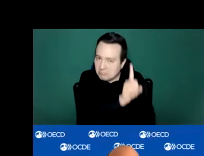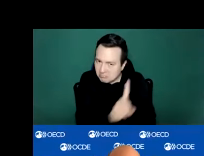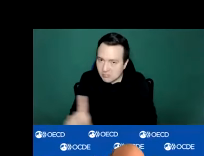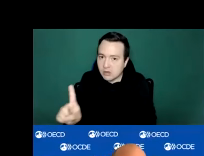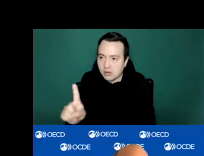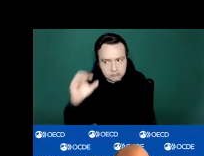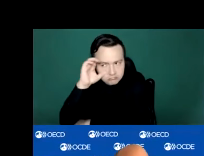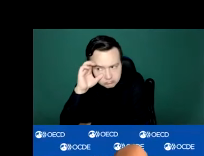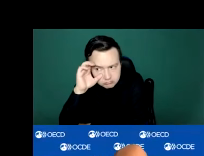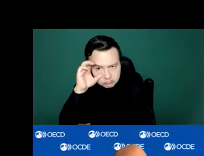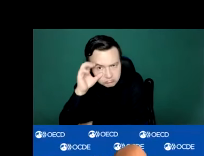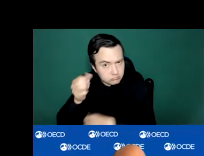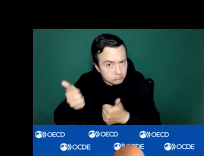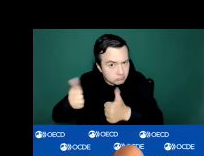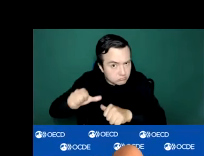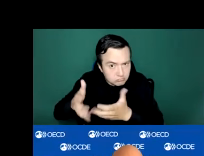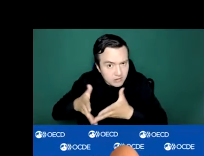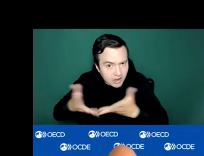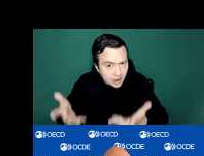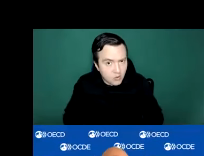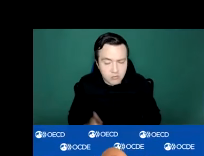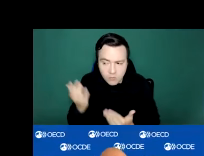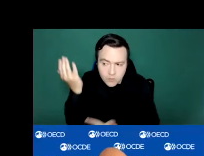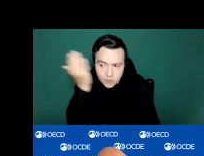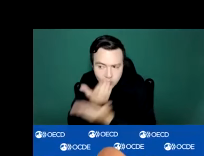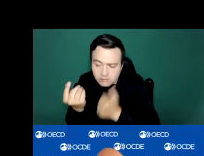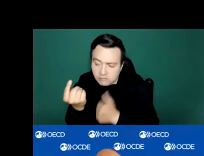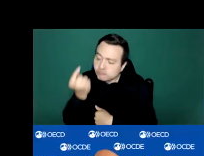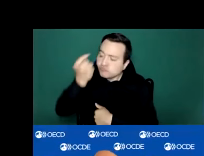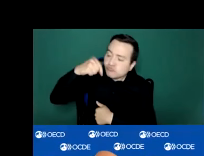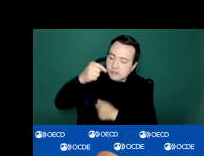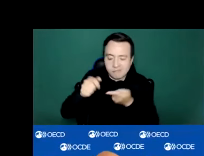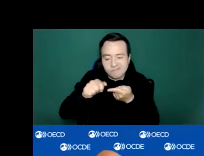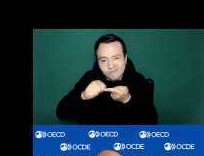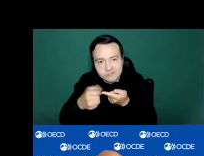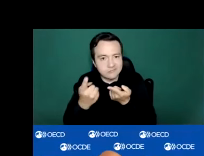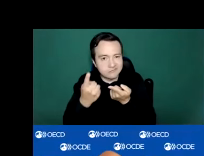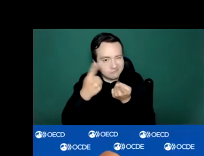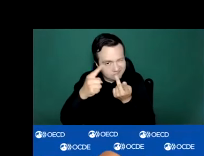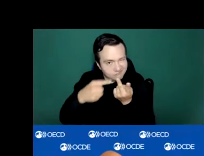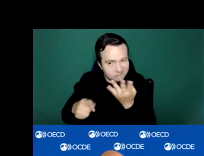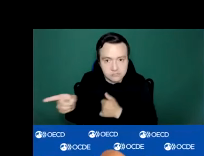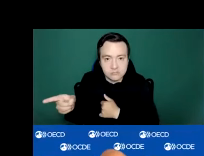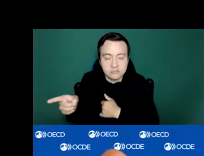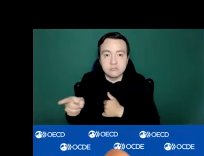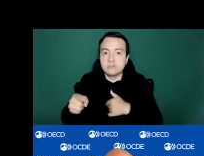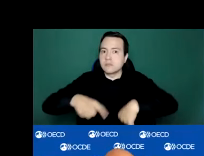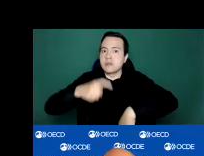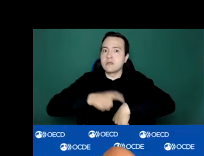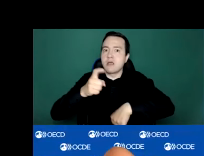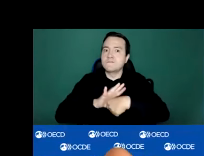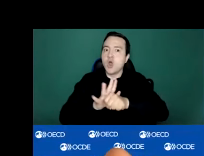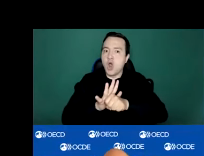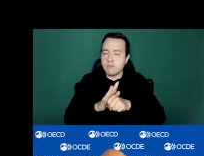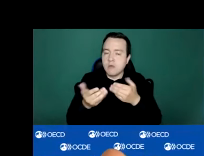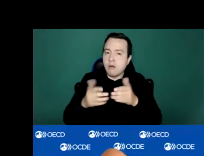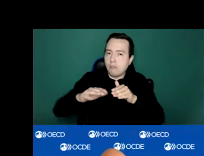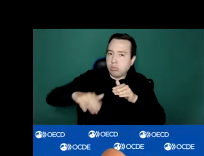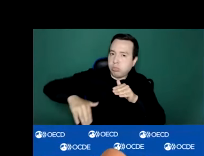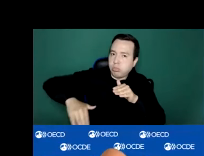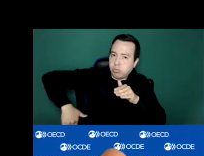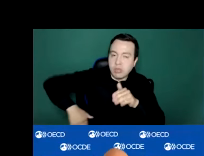la postrimería de la pandemia, prevemos realmente un retraso importante de pacientes que sufrieron